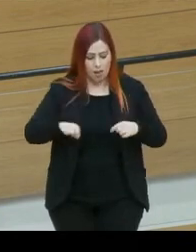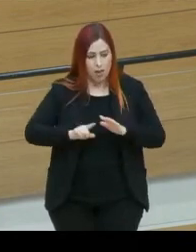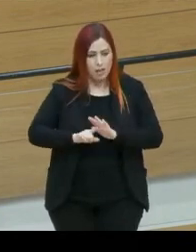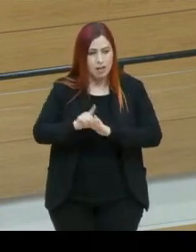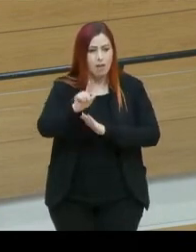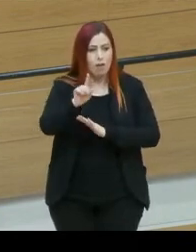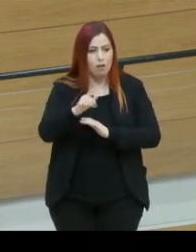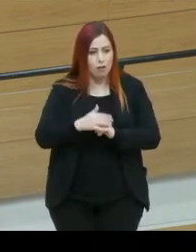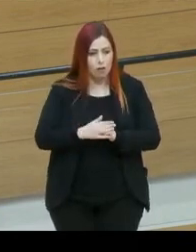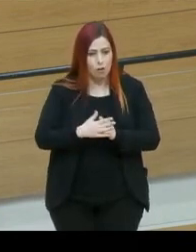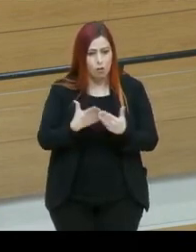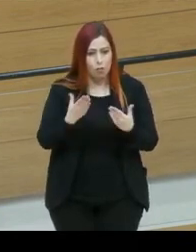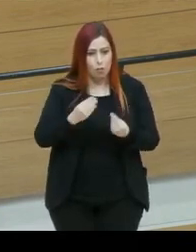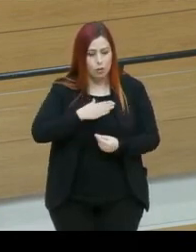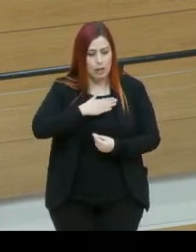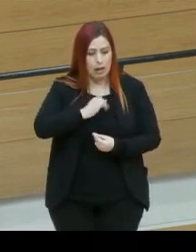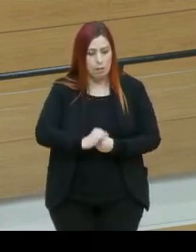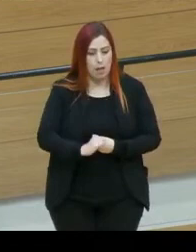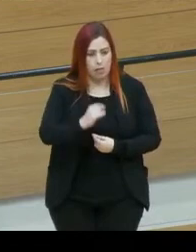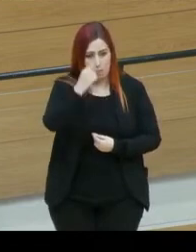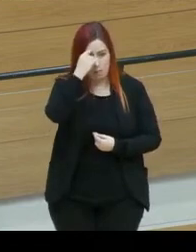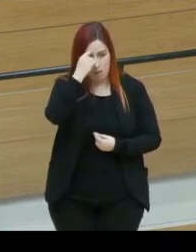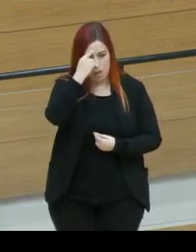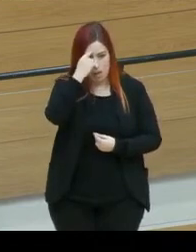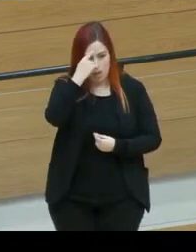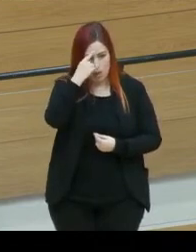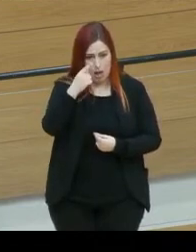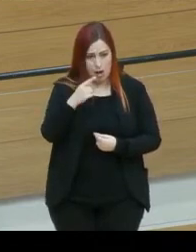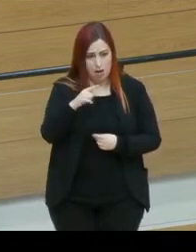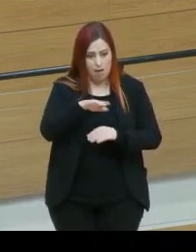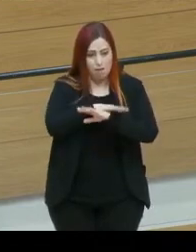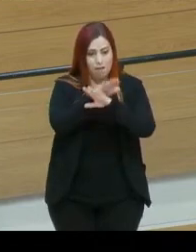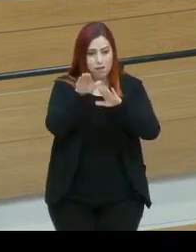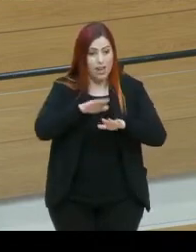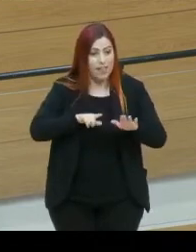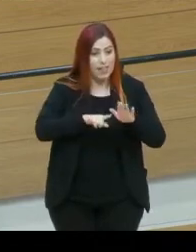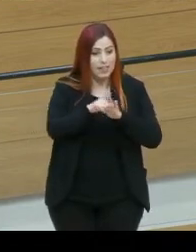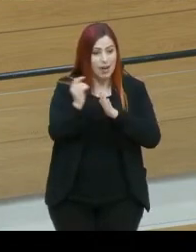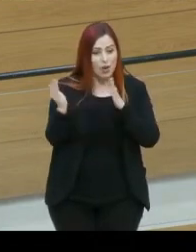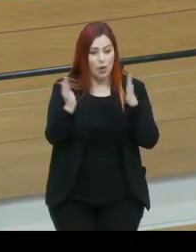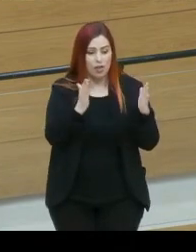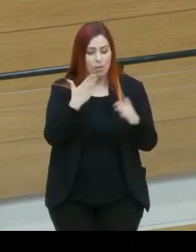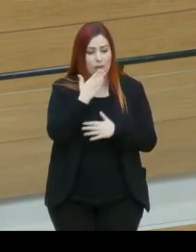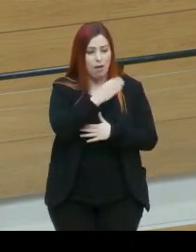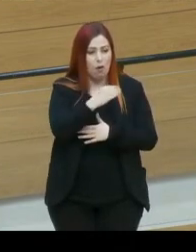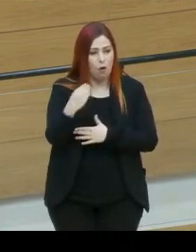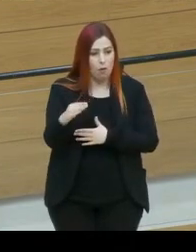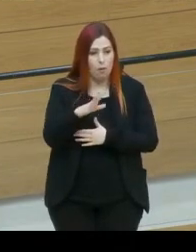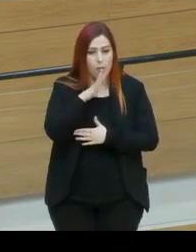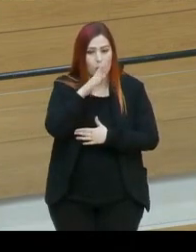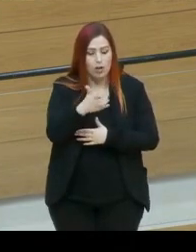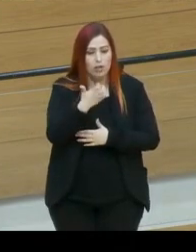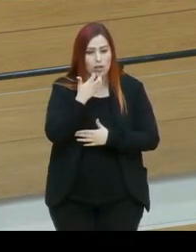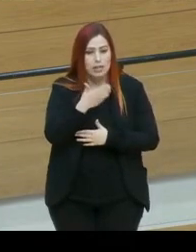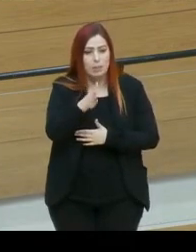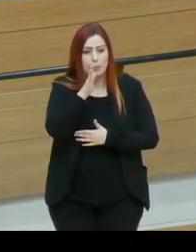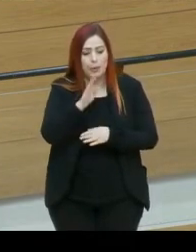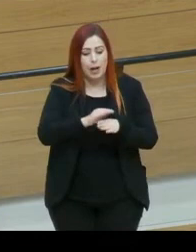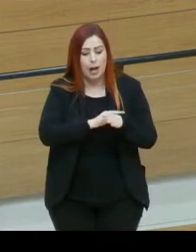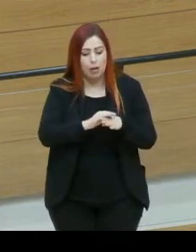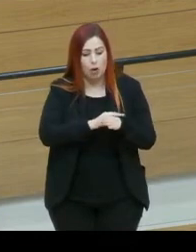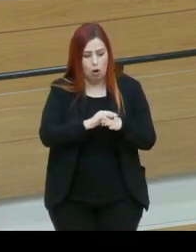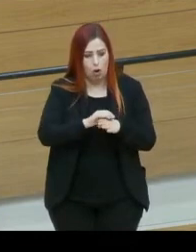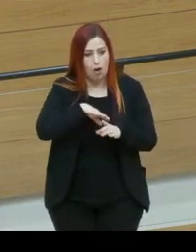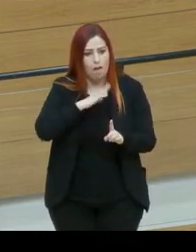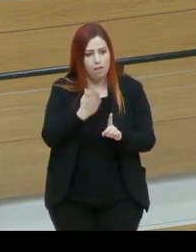Muchas facultades mentales se terminan de desarrollar en la adolescencia, entonces el consumo de alcohol es mucho más